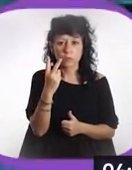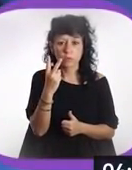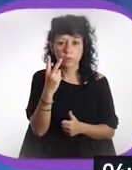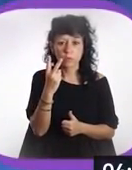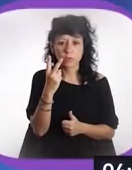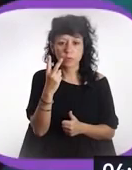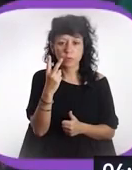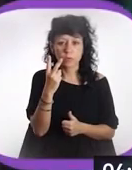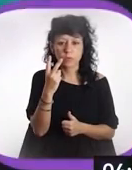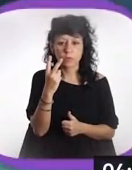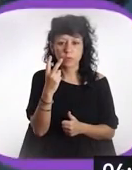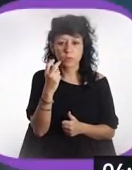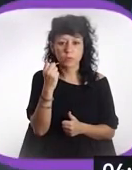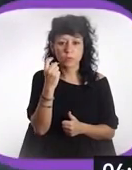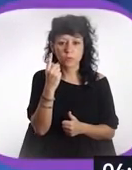¡Dos!